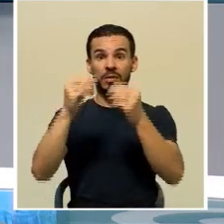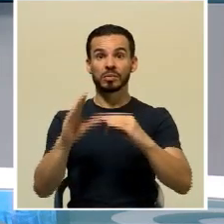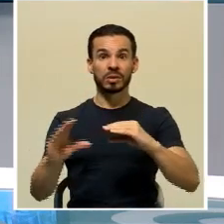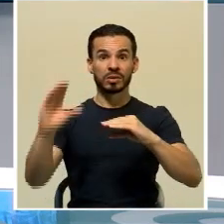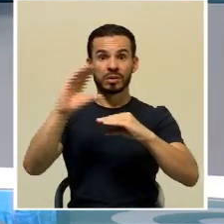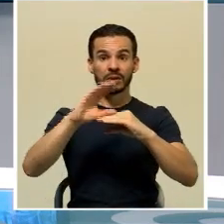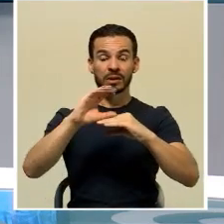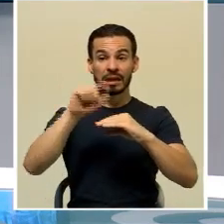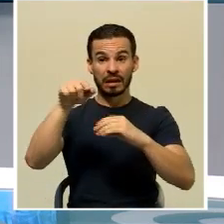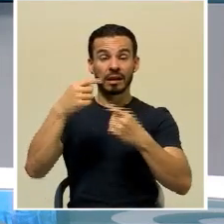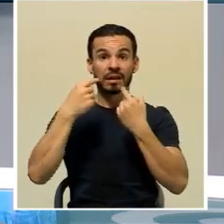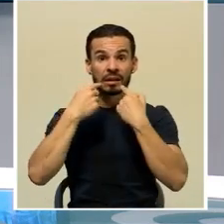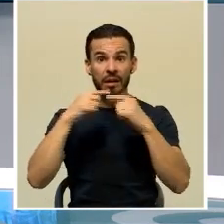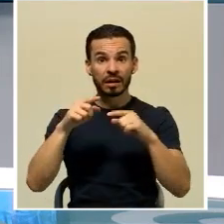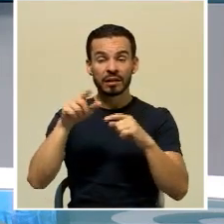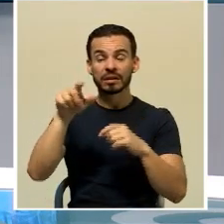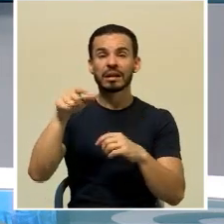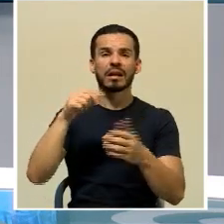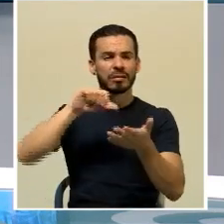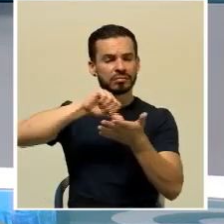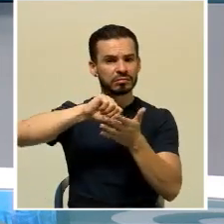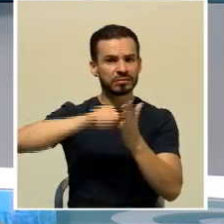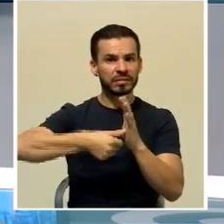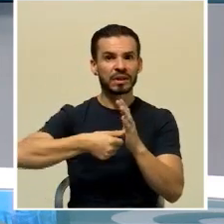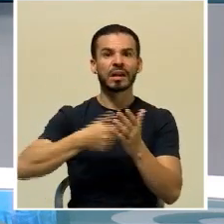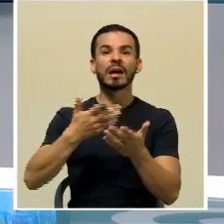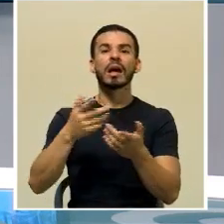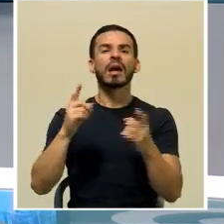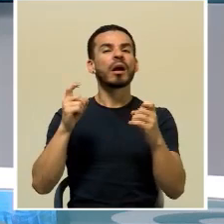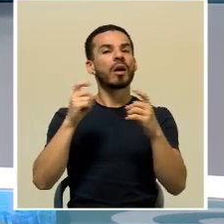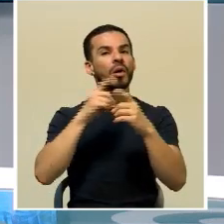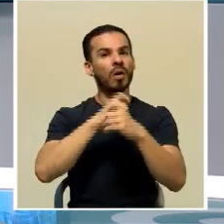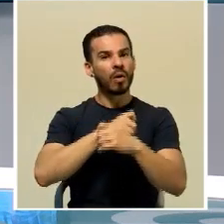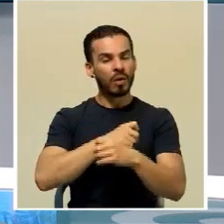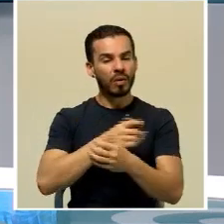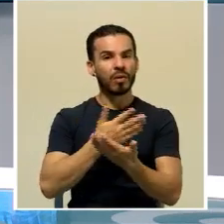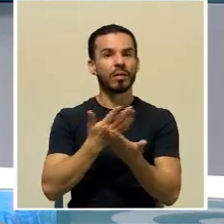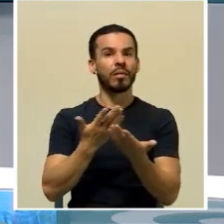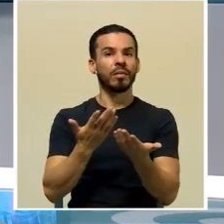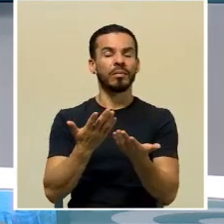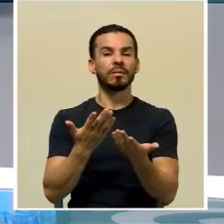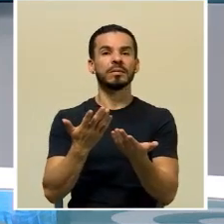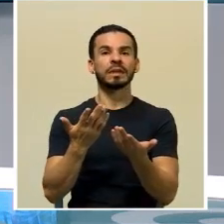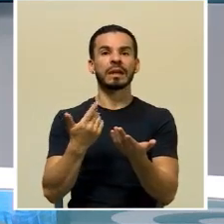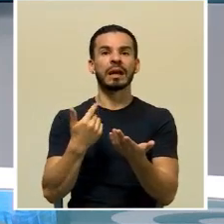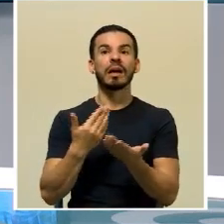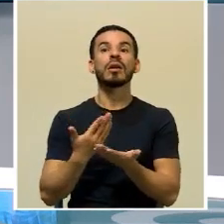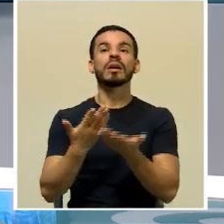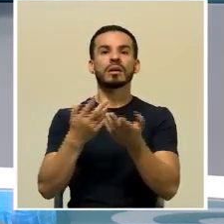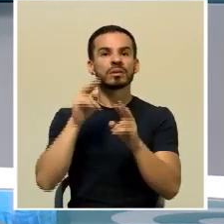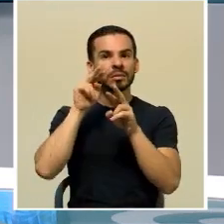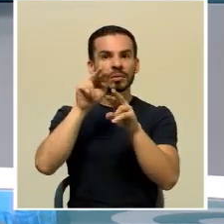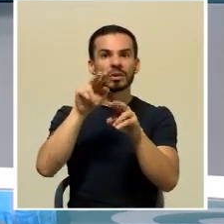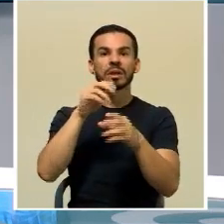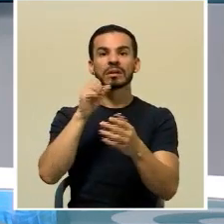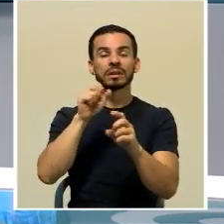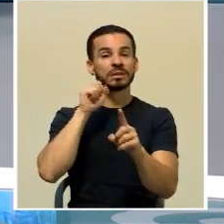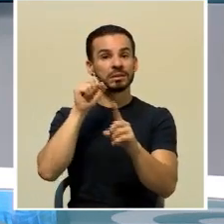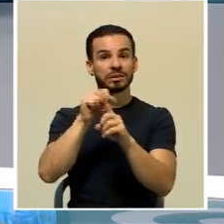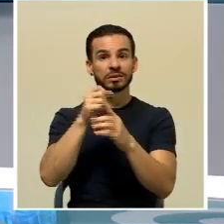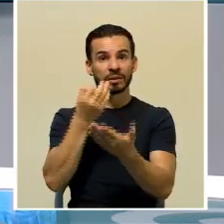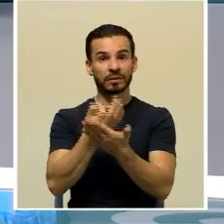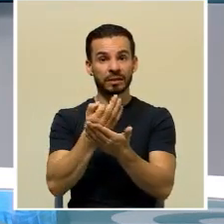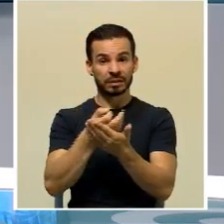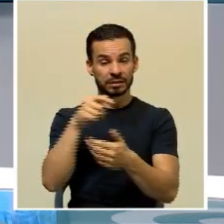sus declaraciones, la jerarca fue enfática en lo complicado que es y lo que se proyecta en la situación